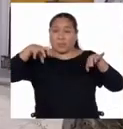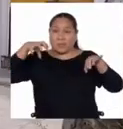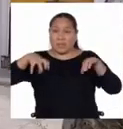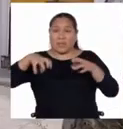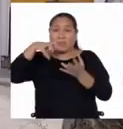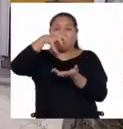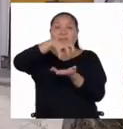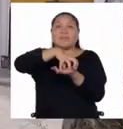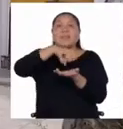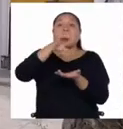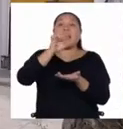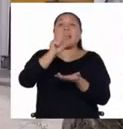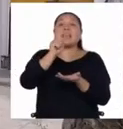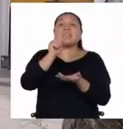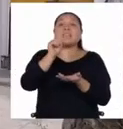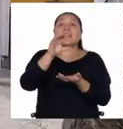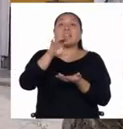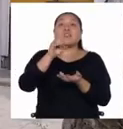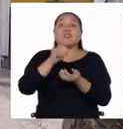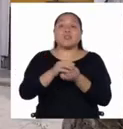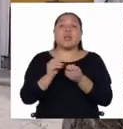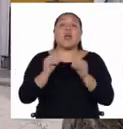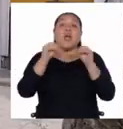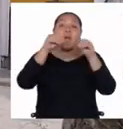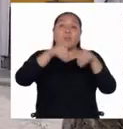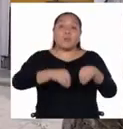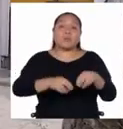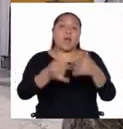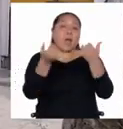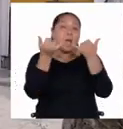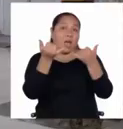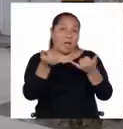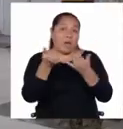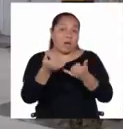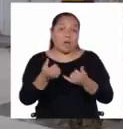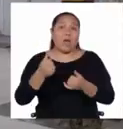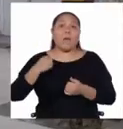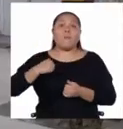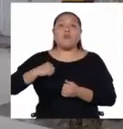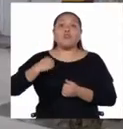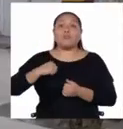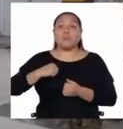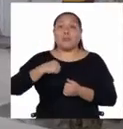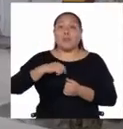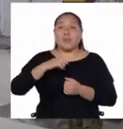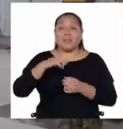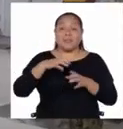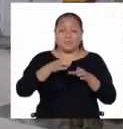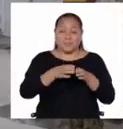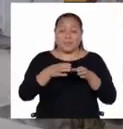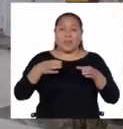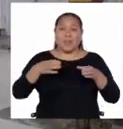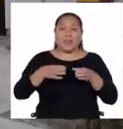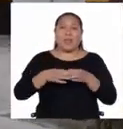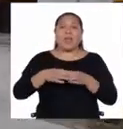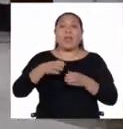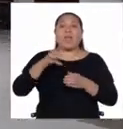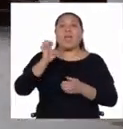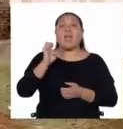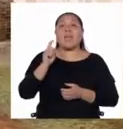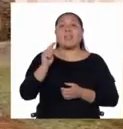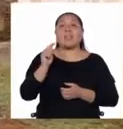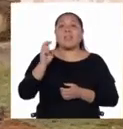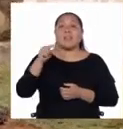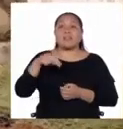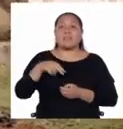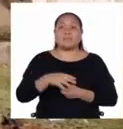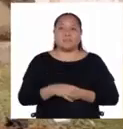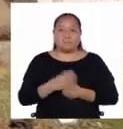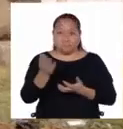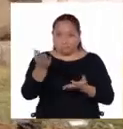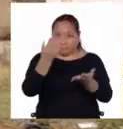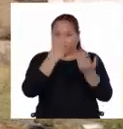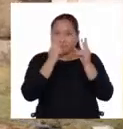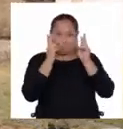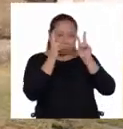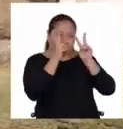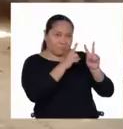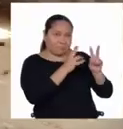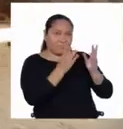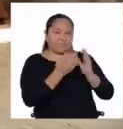hoy albergan a la municipalidad de Puerto Eten. Vengan conmigo, hay algo que les quiero mostrar.